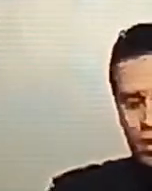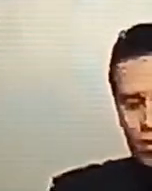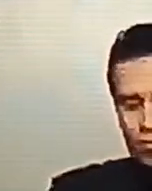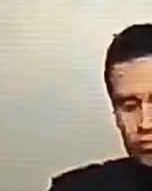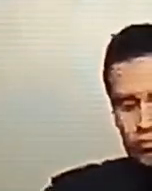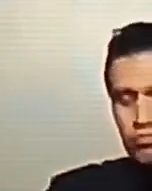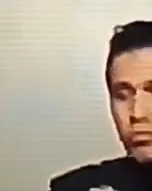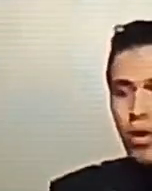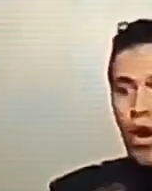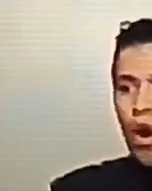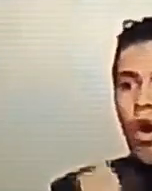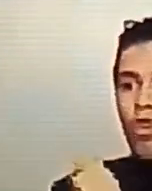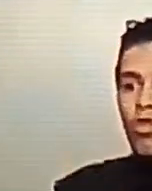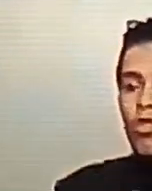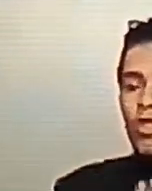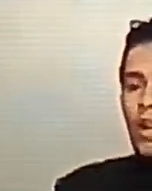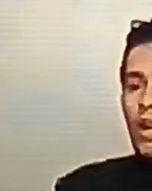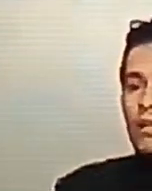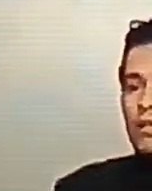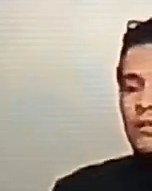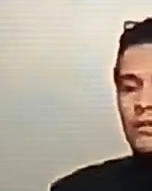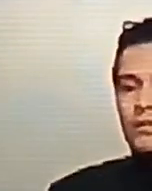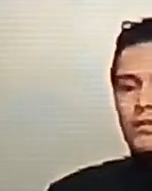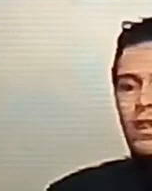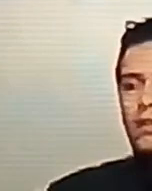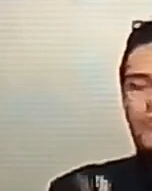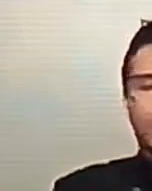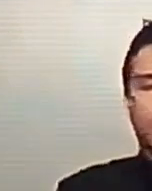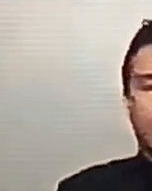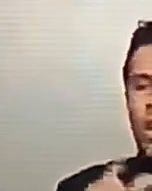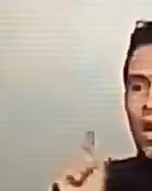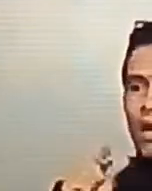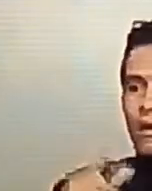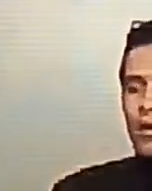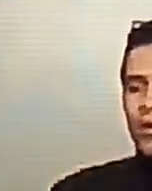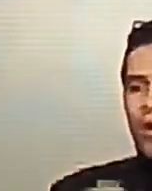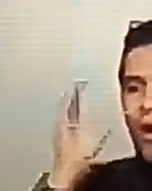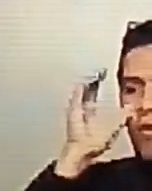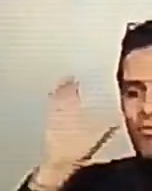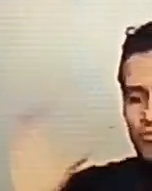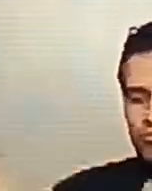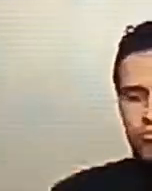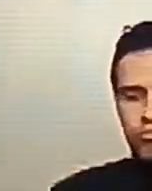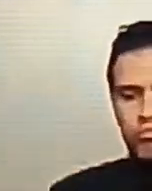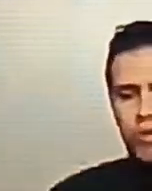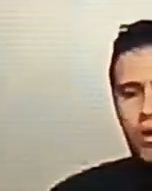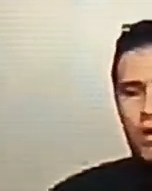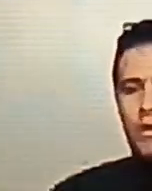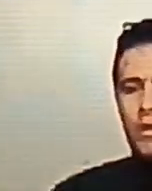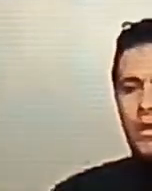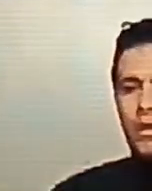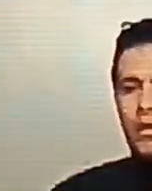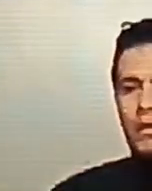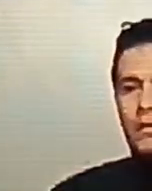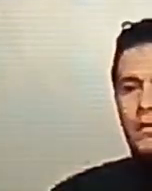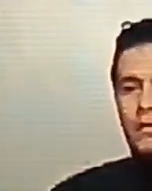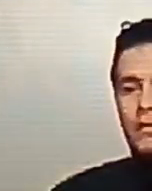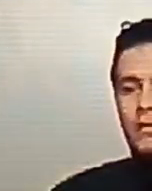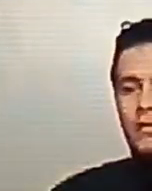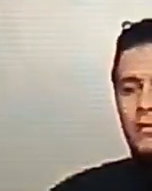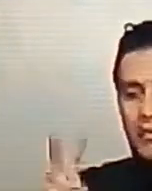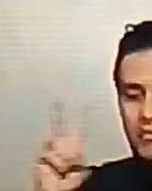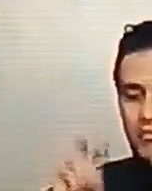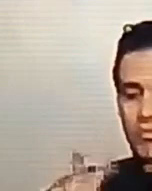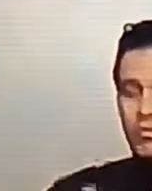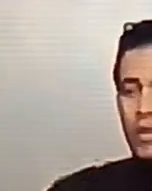contratos de los social cristianos. Hace poco fue intervenida por la fiscalía, la prefectura del Guayas fue allanada por la